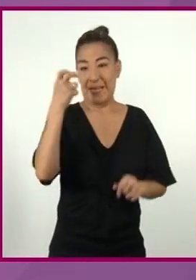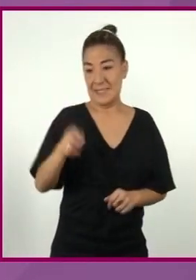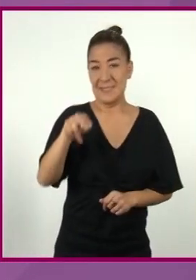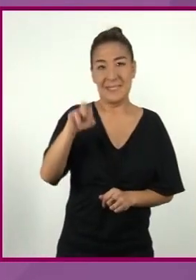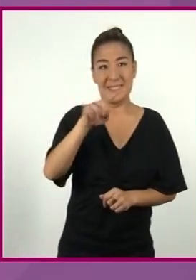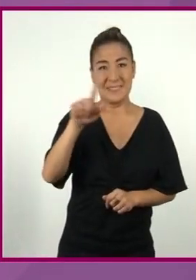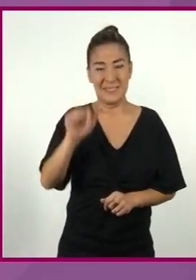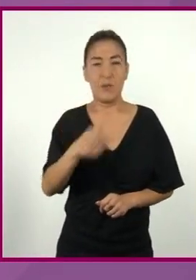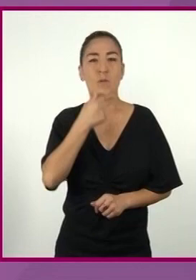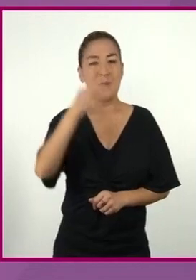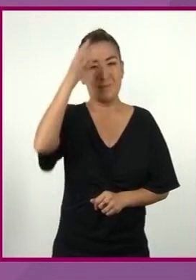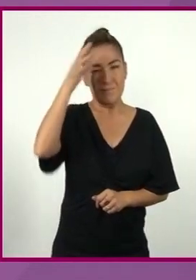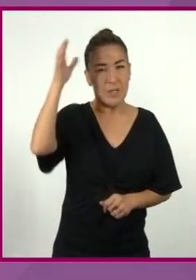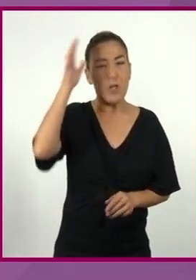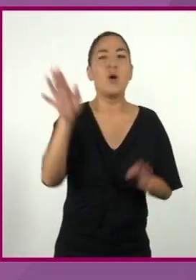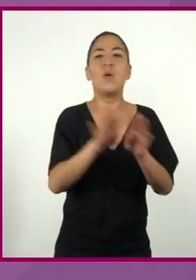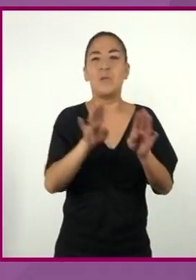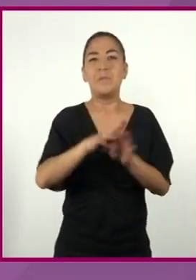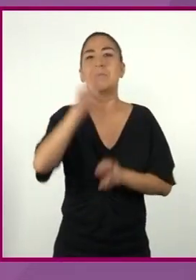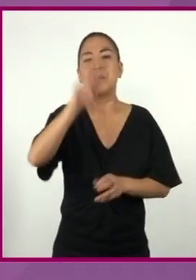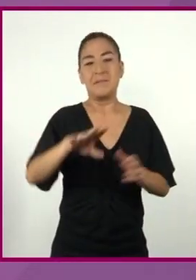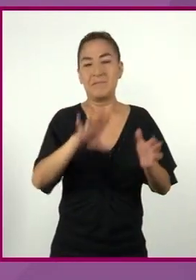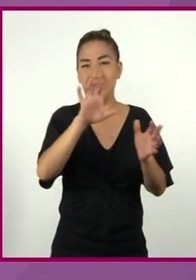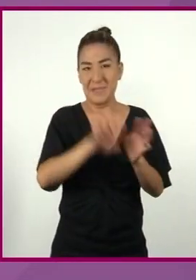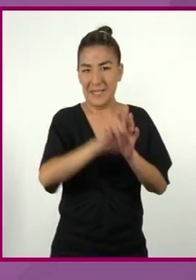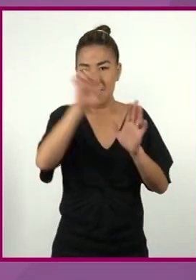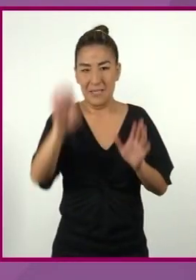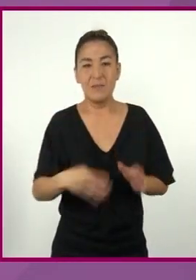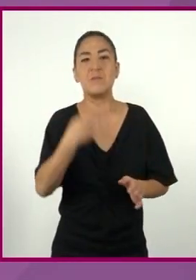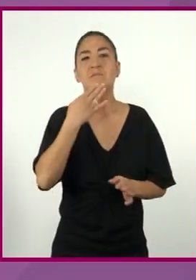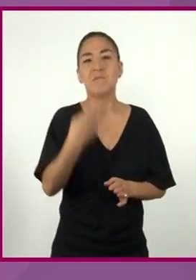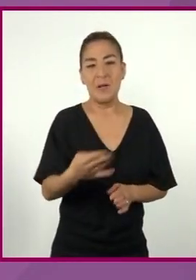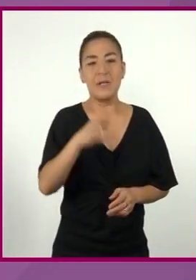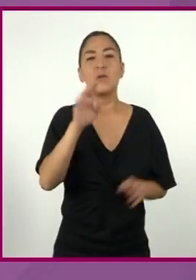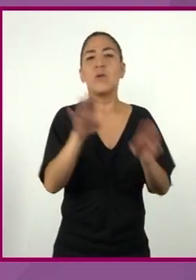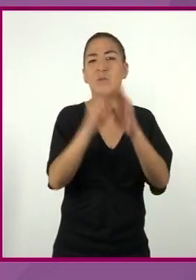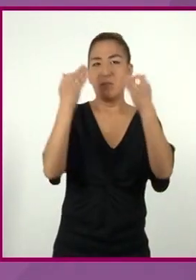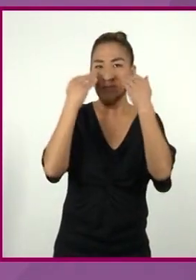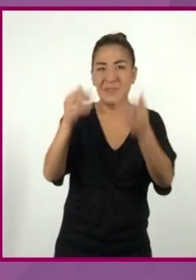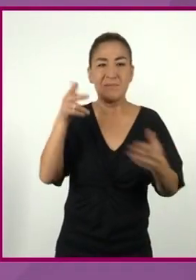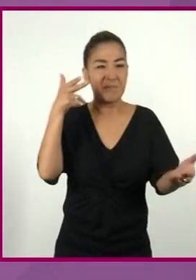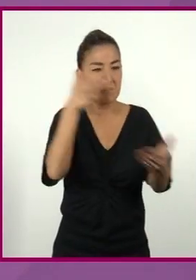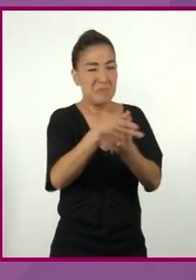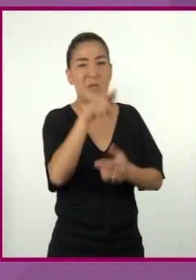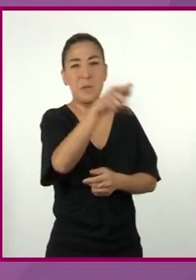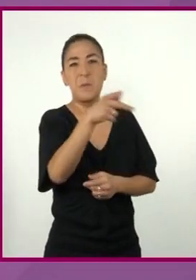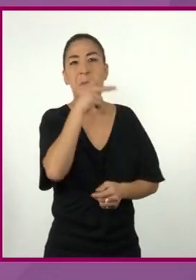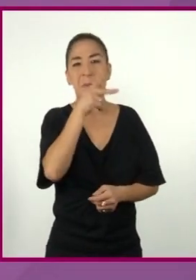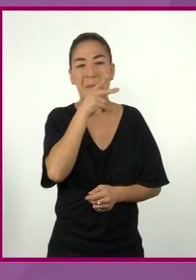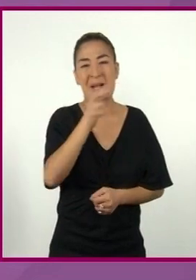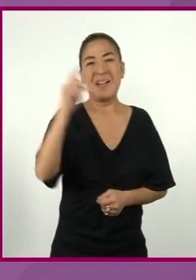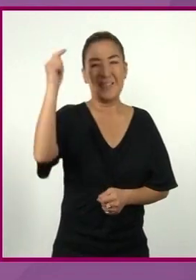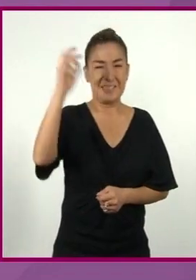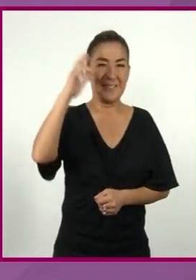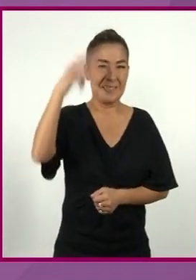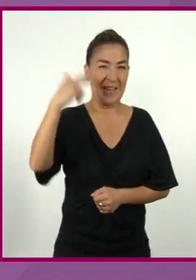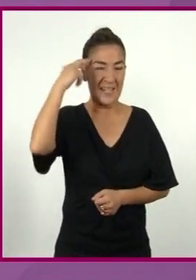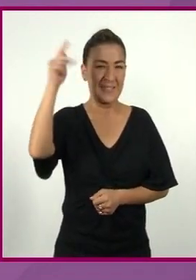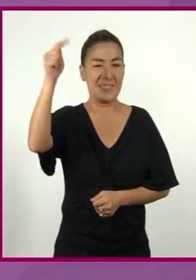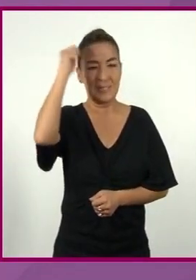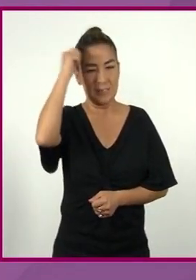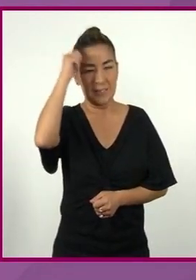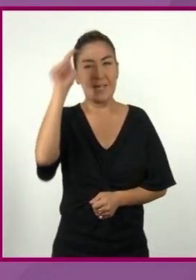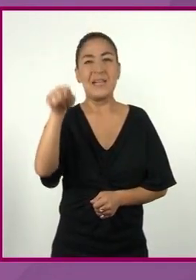Nezahualcóyotl es un caso ejemplar. Muy joven, Nezahualcóyotl fue testigo del asesinato de su padre, rey de Texcoco, a manos de Tezosomoc,